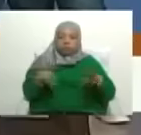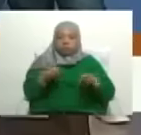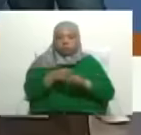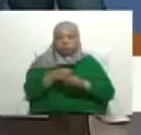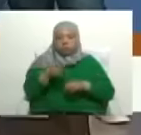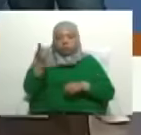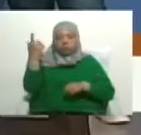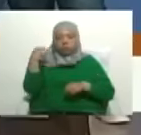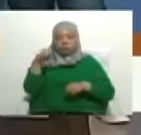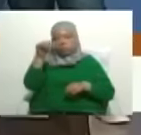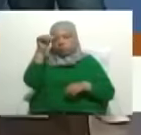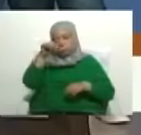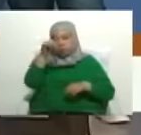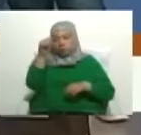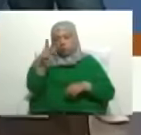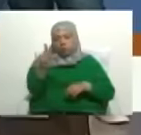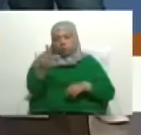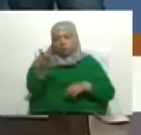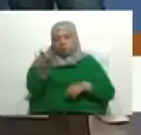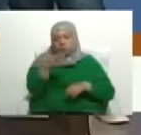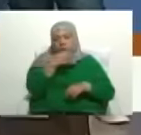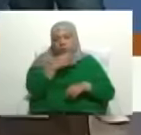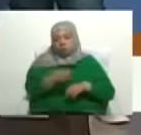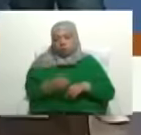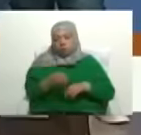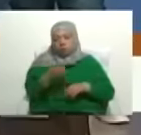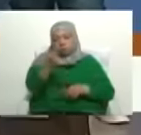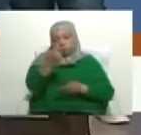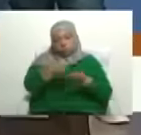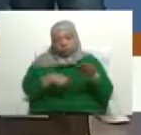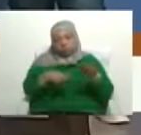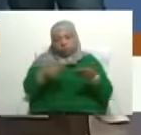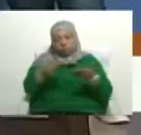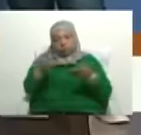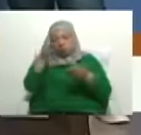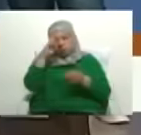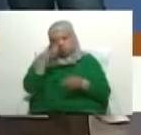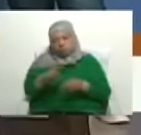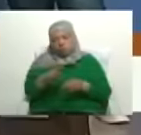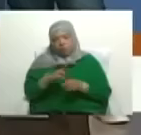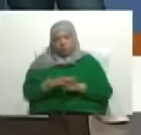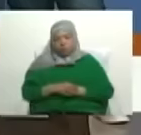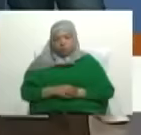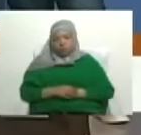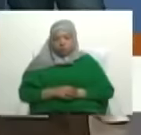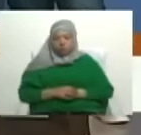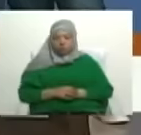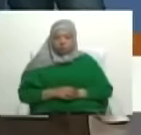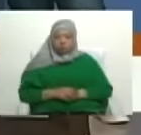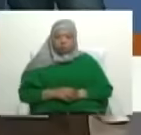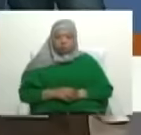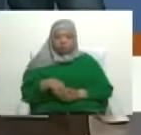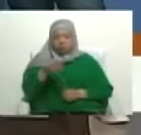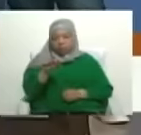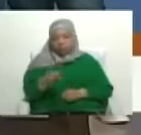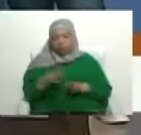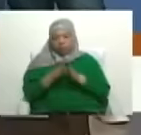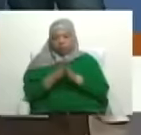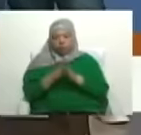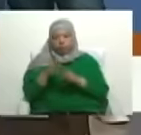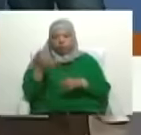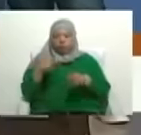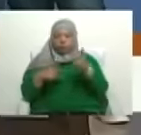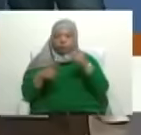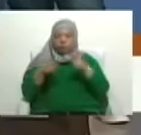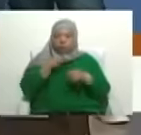el pasado domingo 3 de diciembre. Si van a firmar algo, respétenlo. Y si no lo van a respetar, díganoslo para no perder